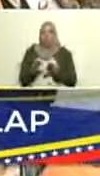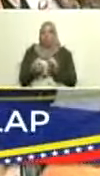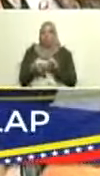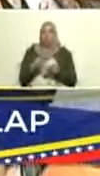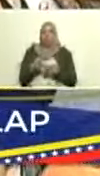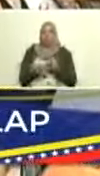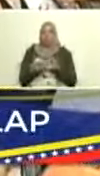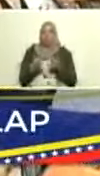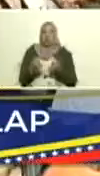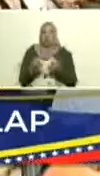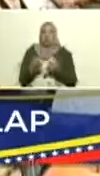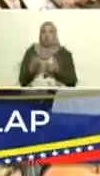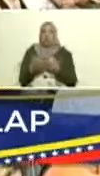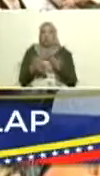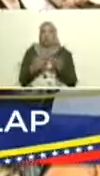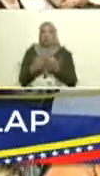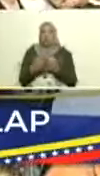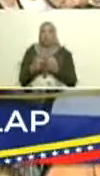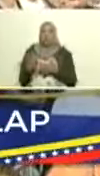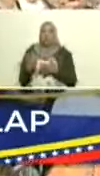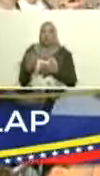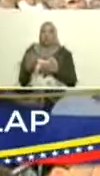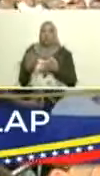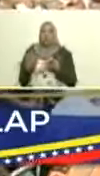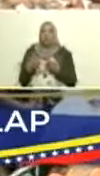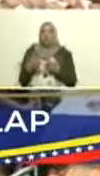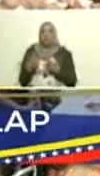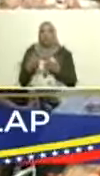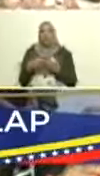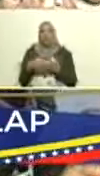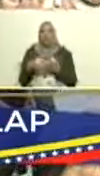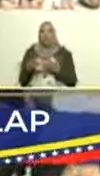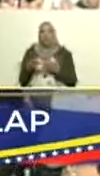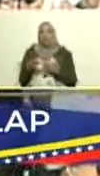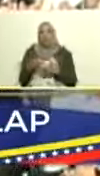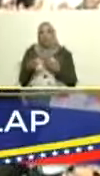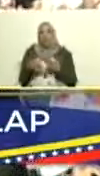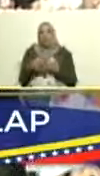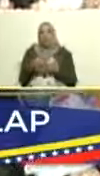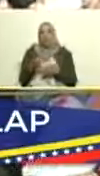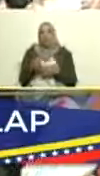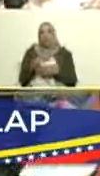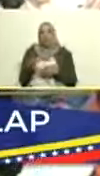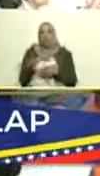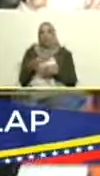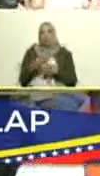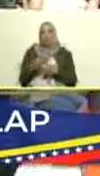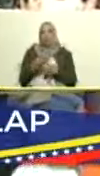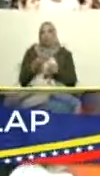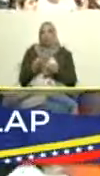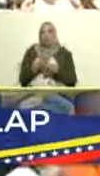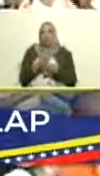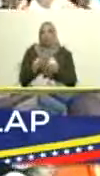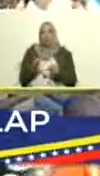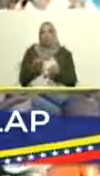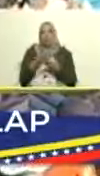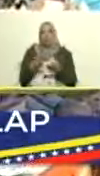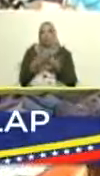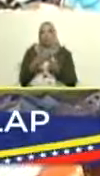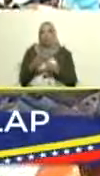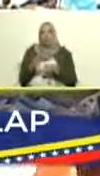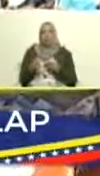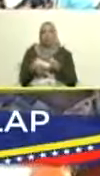7 transformaciones. Y los nudos críticos que nos planteaban los productores en territorio CLAP, en consejos comunales y